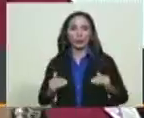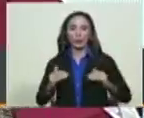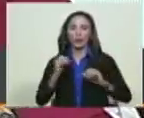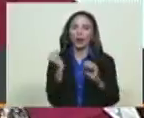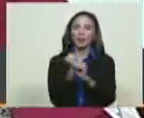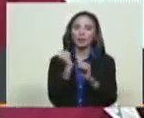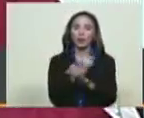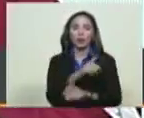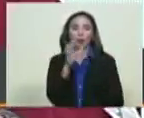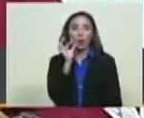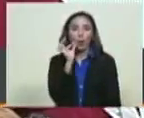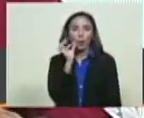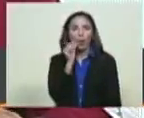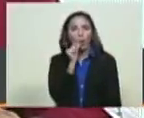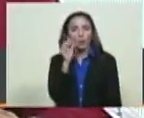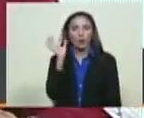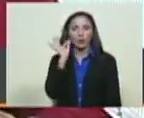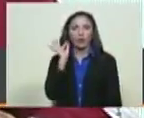trabajadora